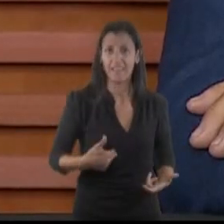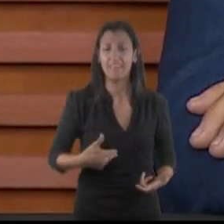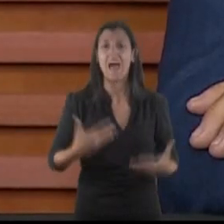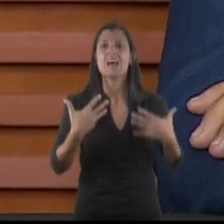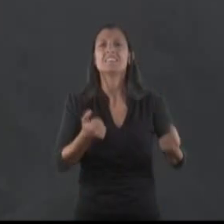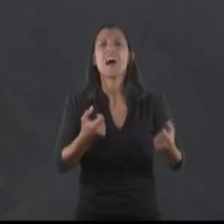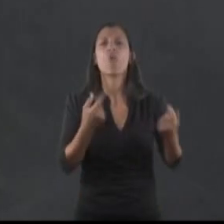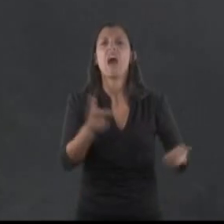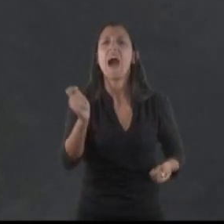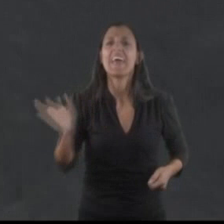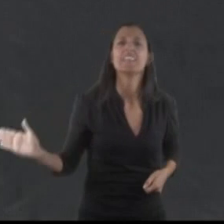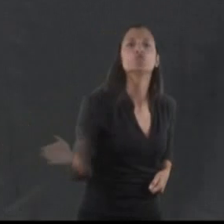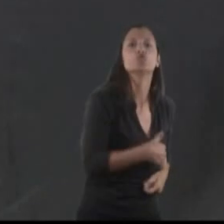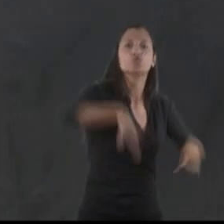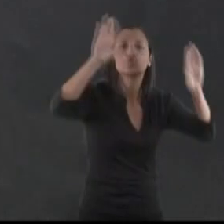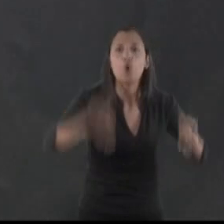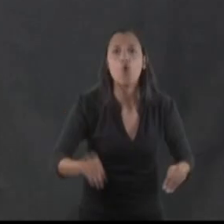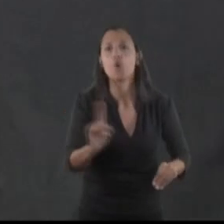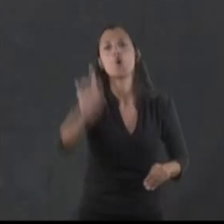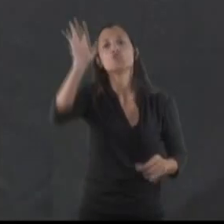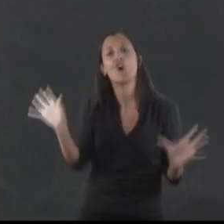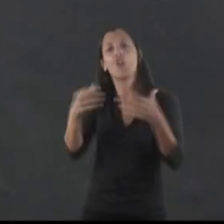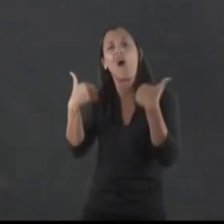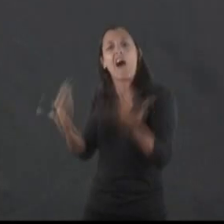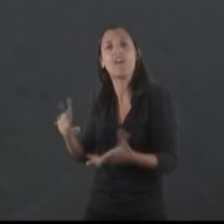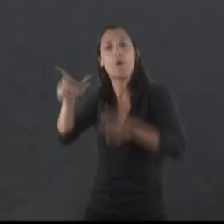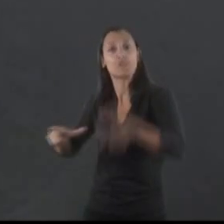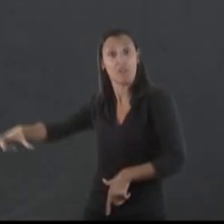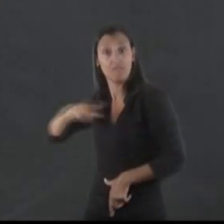todas, no los que tienen, todos y todas.